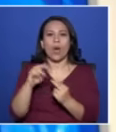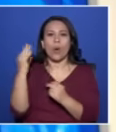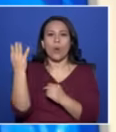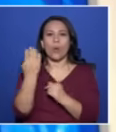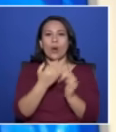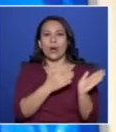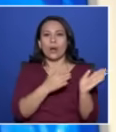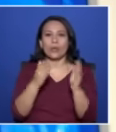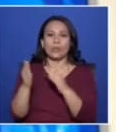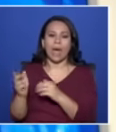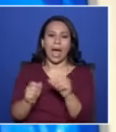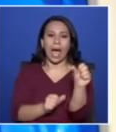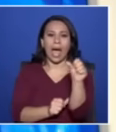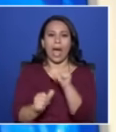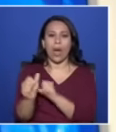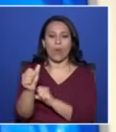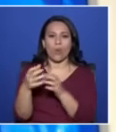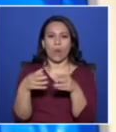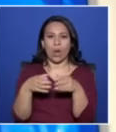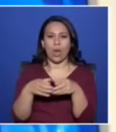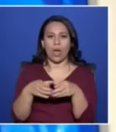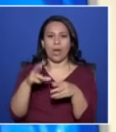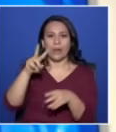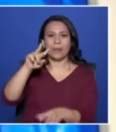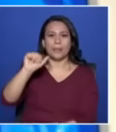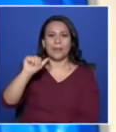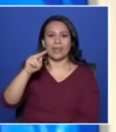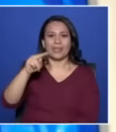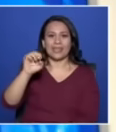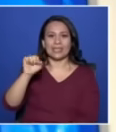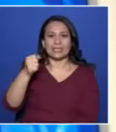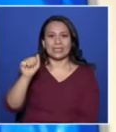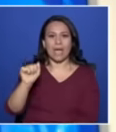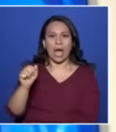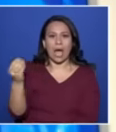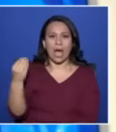del retorno a las aulas. Vanessa Robles tiene el panorama escolar.